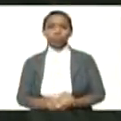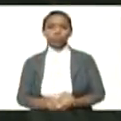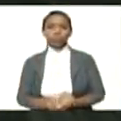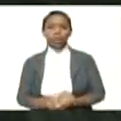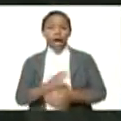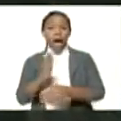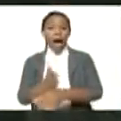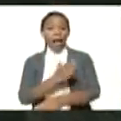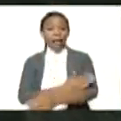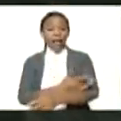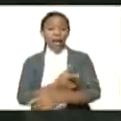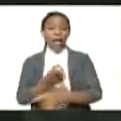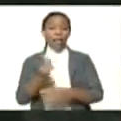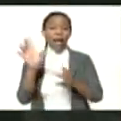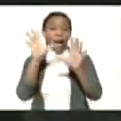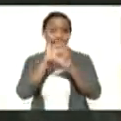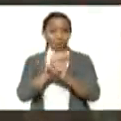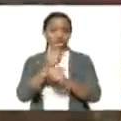antes de anoche y ayer,